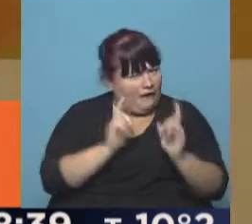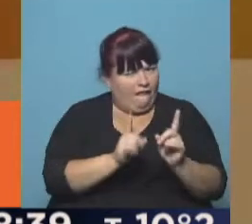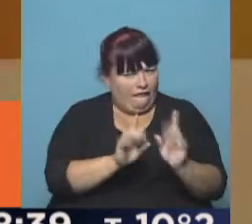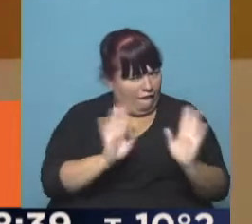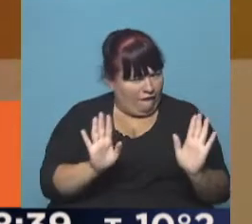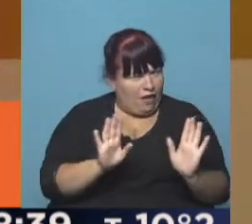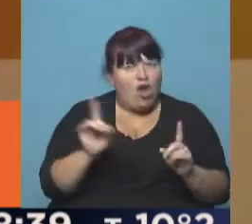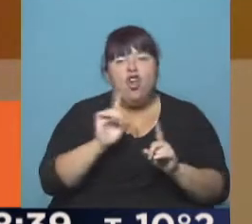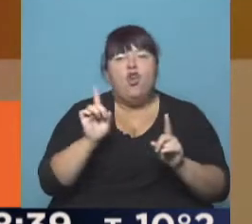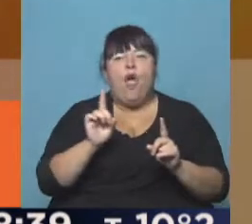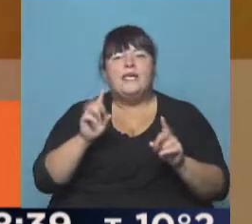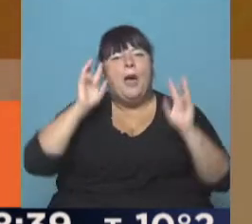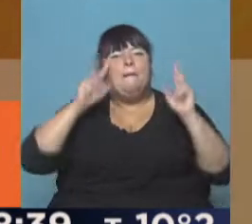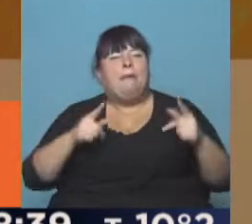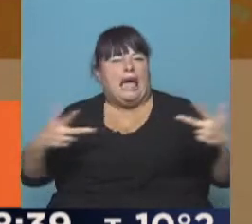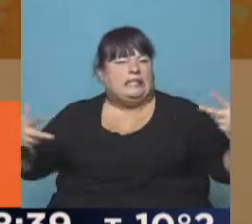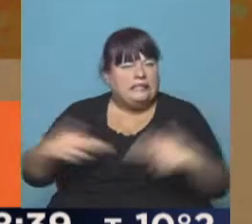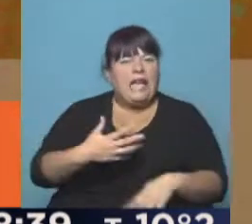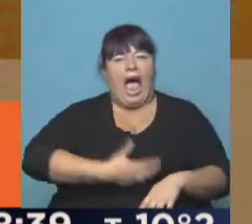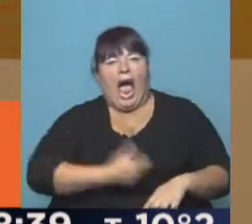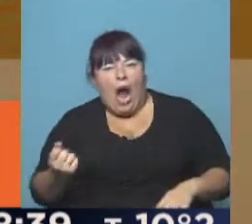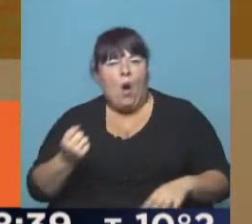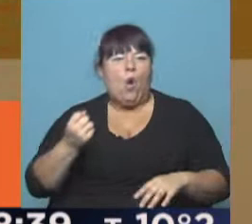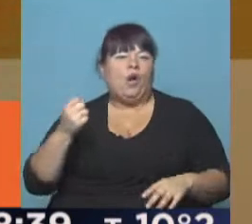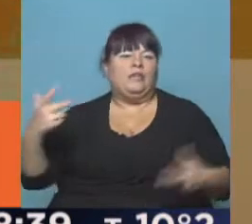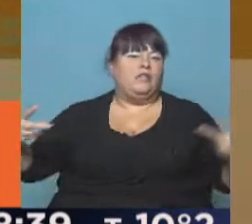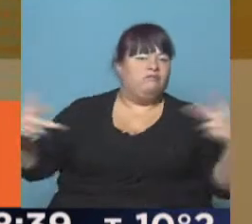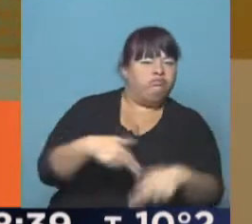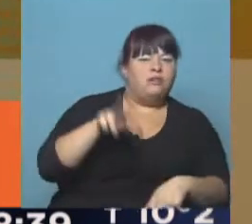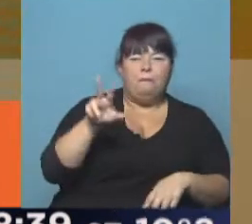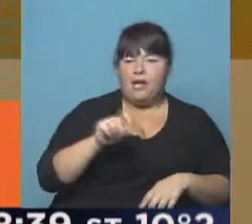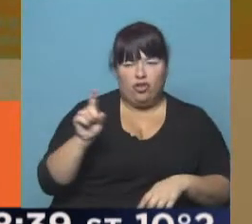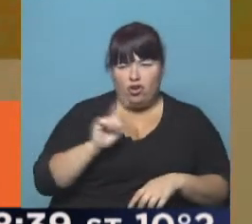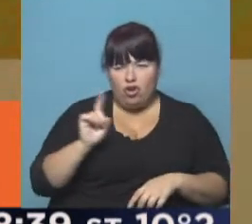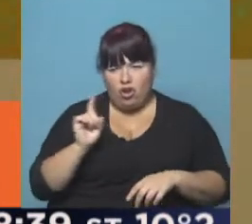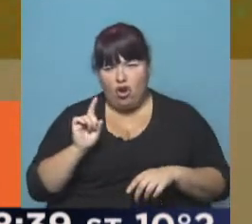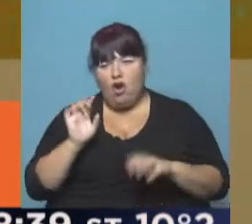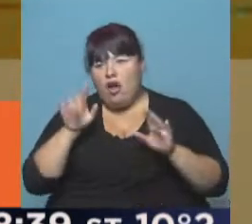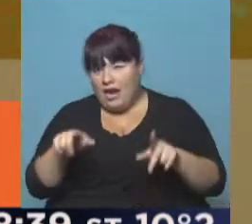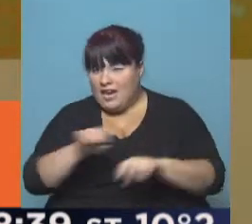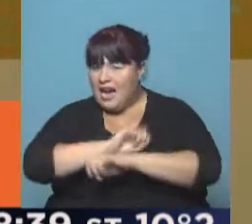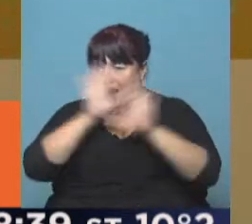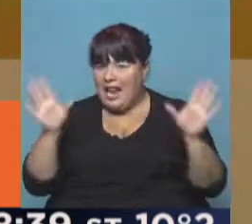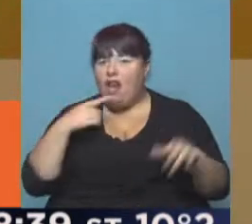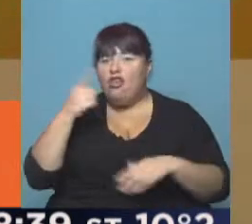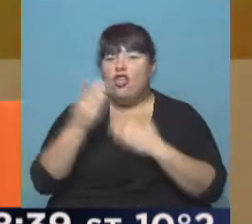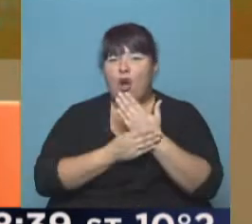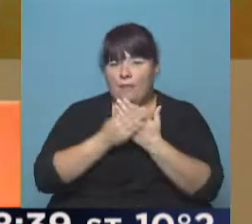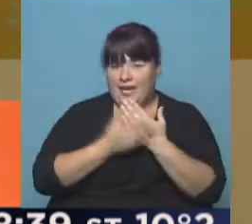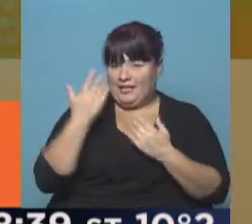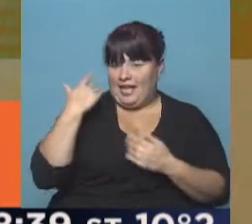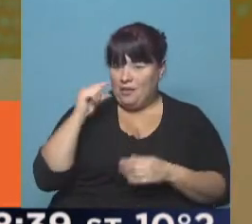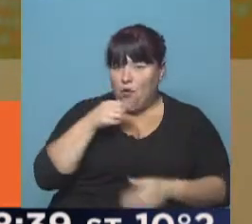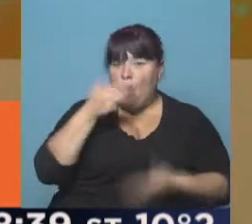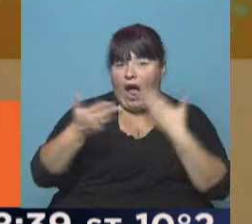seguir manteniendo no es que hay una política de ajuste entonces se van a sacarla las pensiones nada por el estilo esto ha sido clarísimo la ministra en las últimas